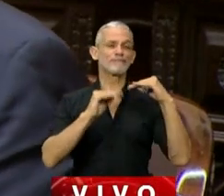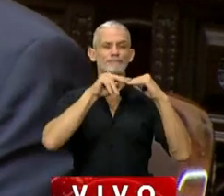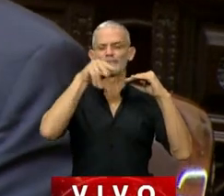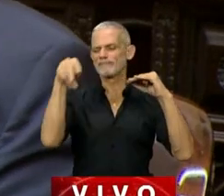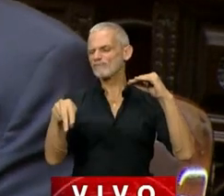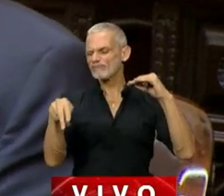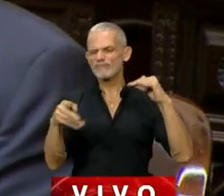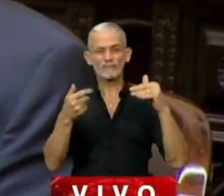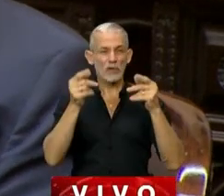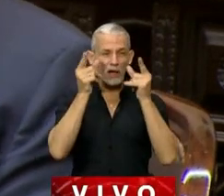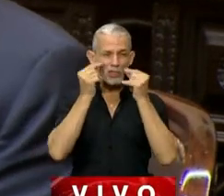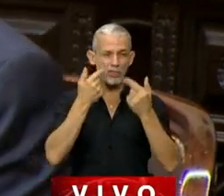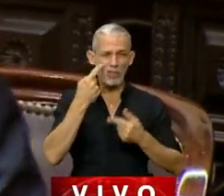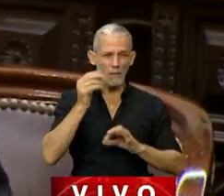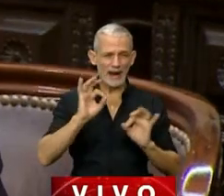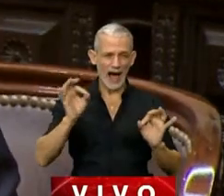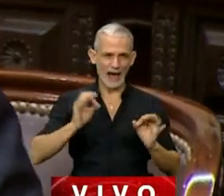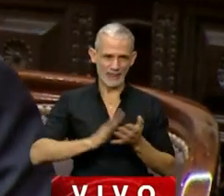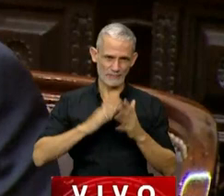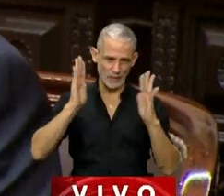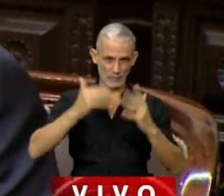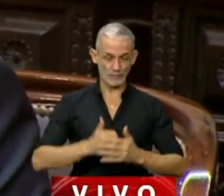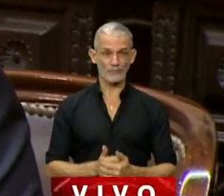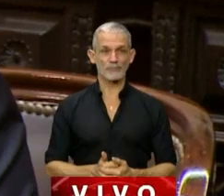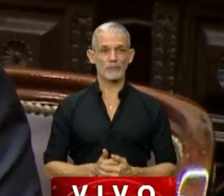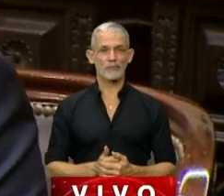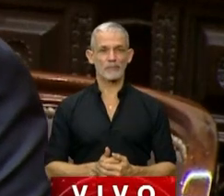Una miopía que evidentemente